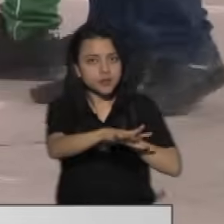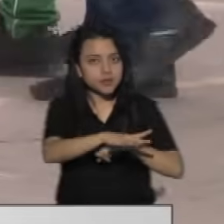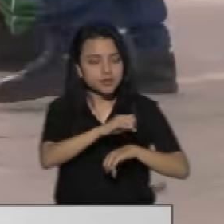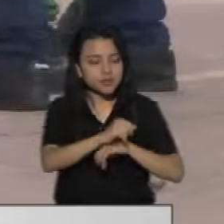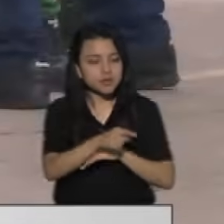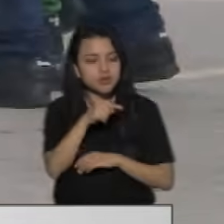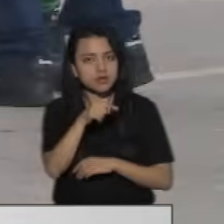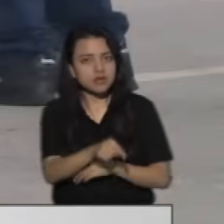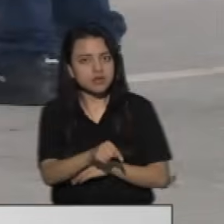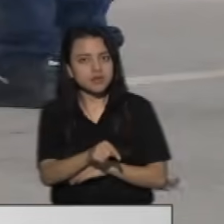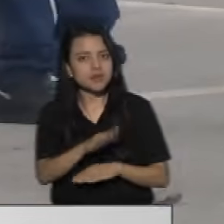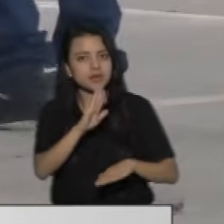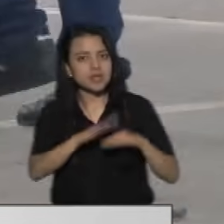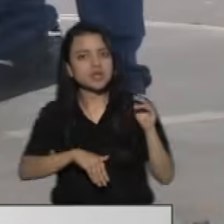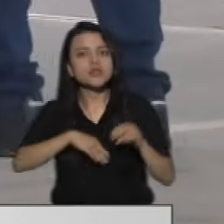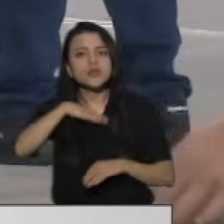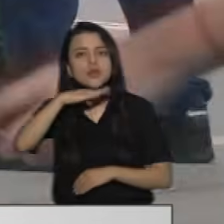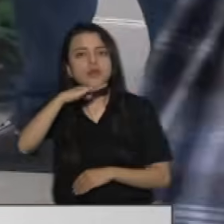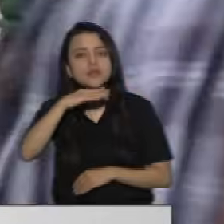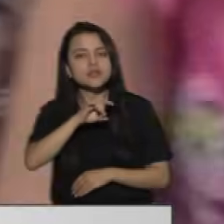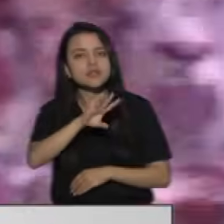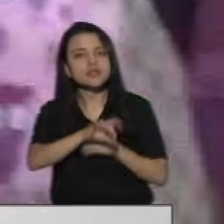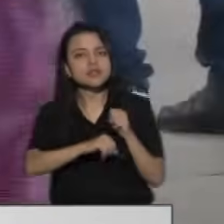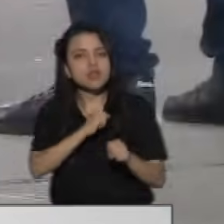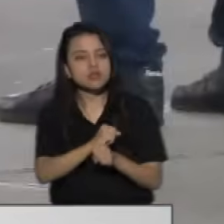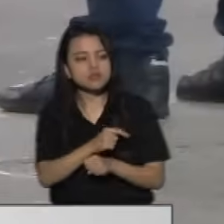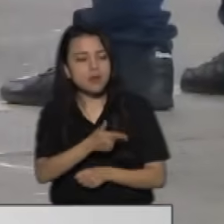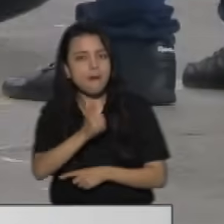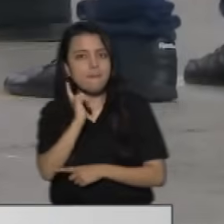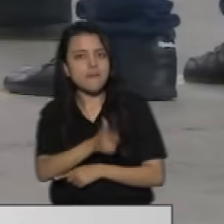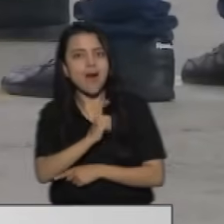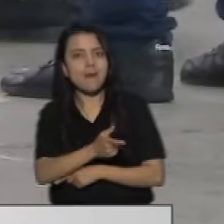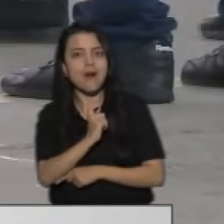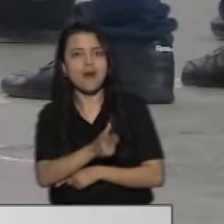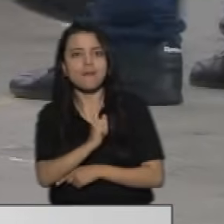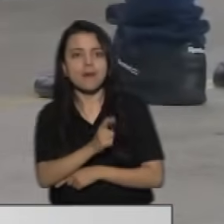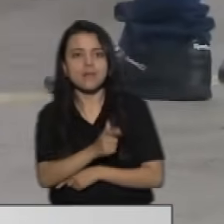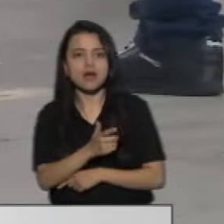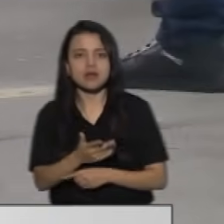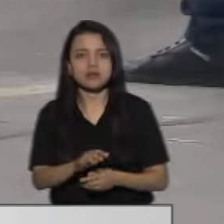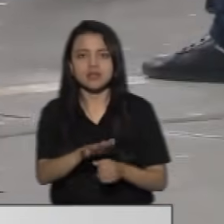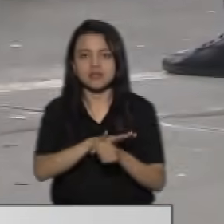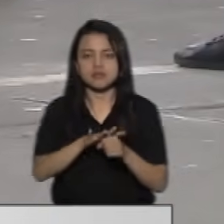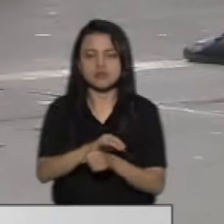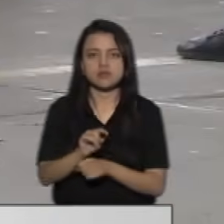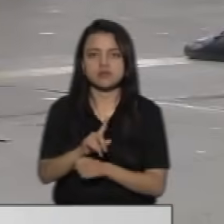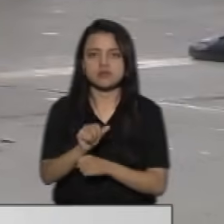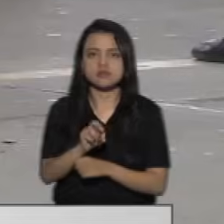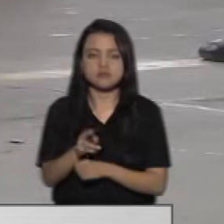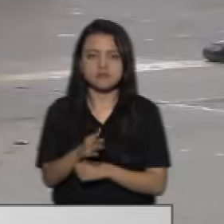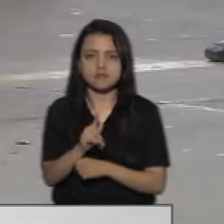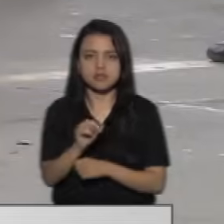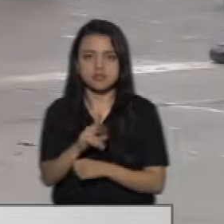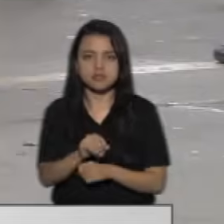Buenaventura, donde un adolescente de 15 años fue atacado a disparos por sujetos armados en el barrio San Francisco. El menor murió en el lugar del